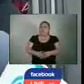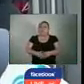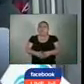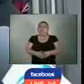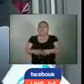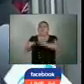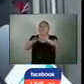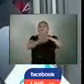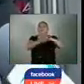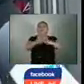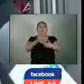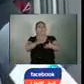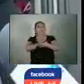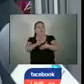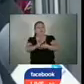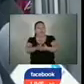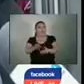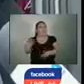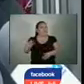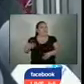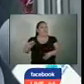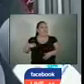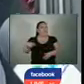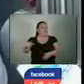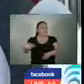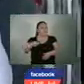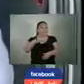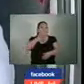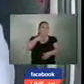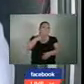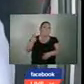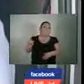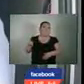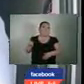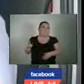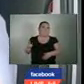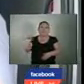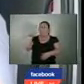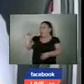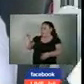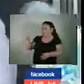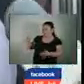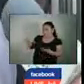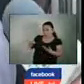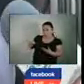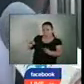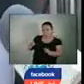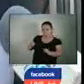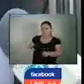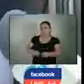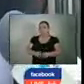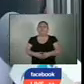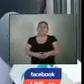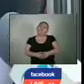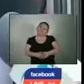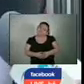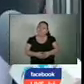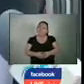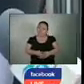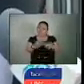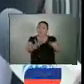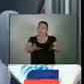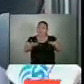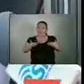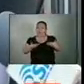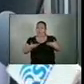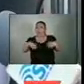parejo, siempre afecta a la economía. ¿Considera usted que no le ha beneficiado? Sí ha beneficiado, porque la